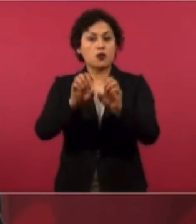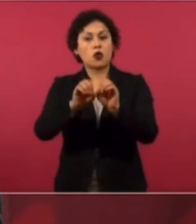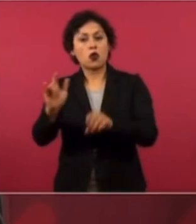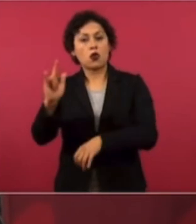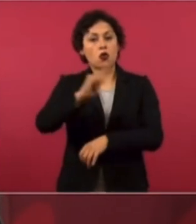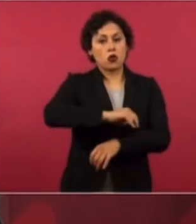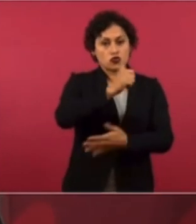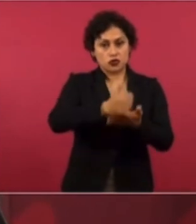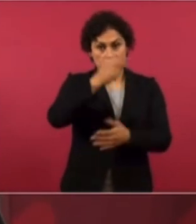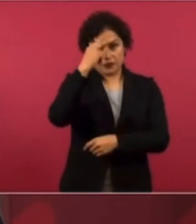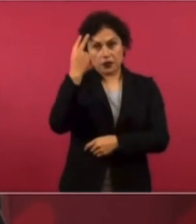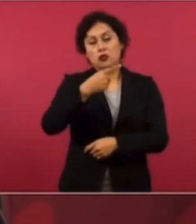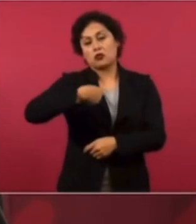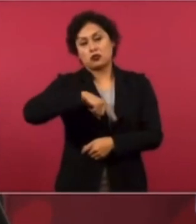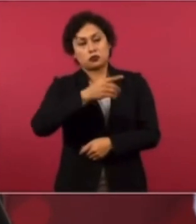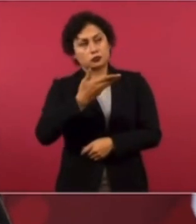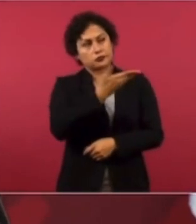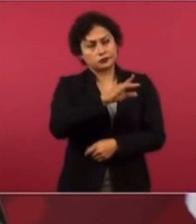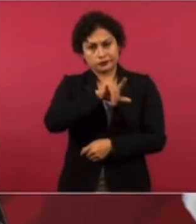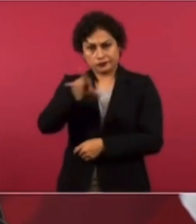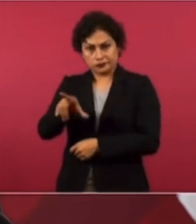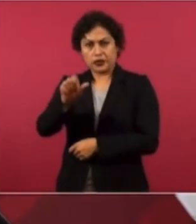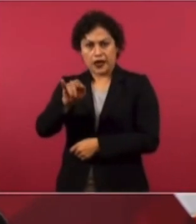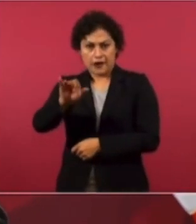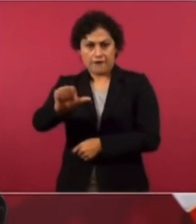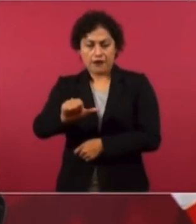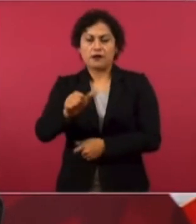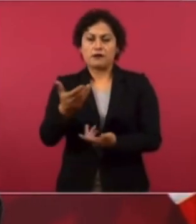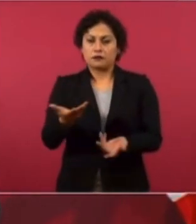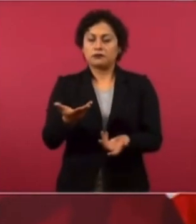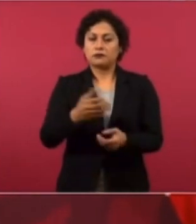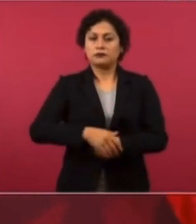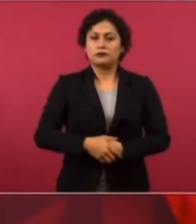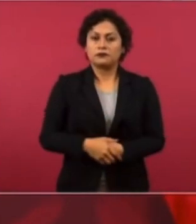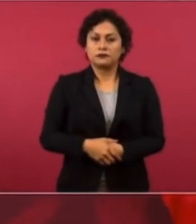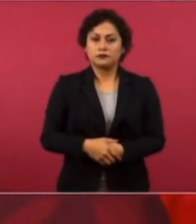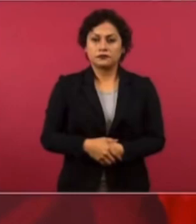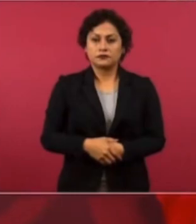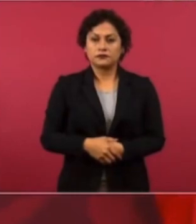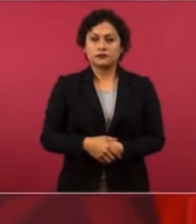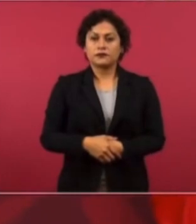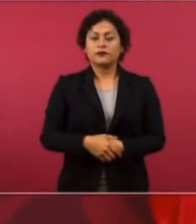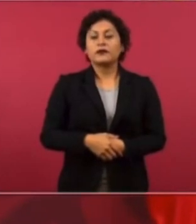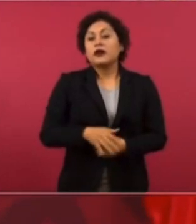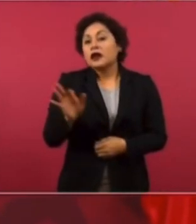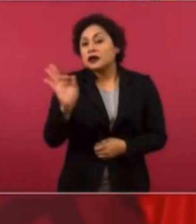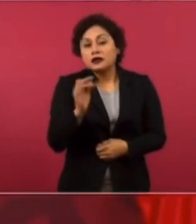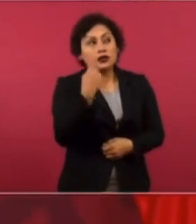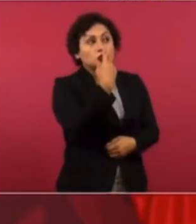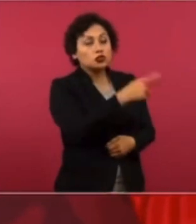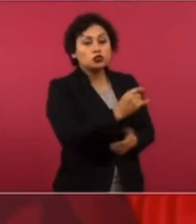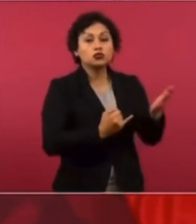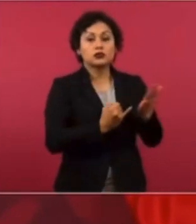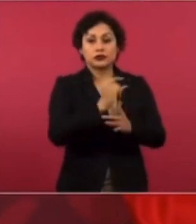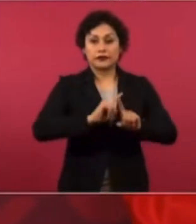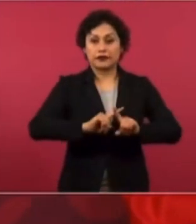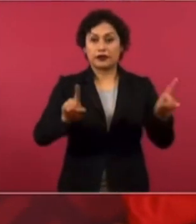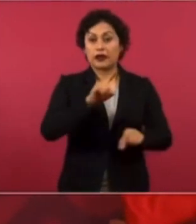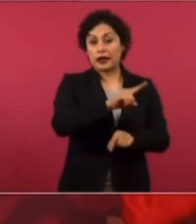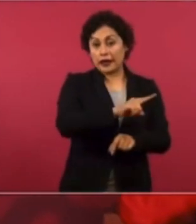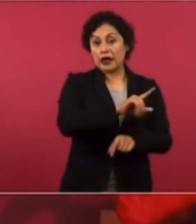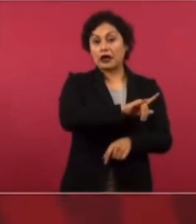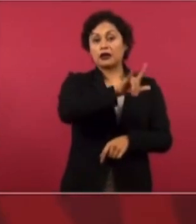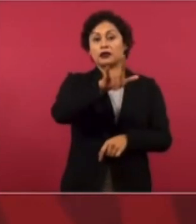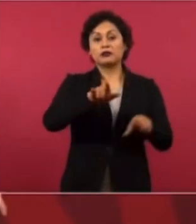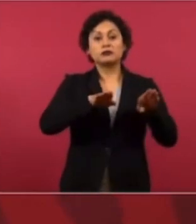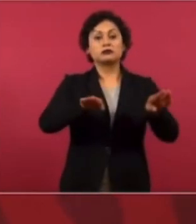Ángeles, nosotros les pedimos que fuese en el Felipe Ángeles, también si no lo hacen y aterriza en el